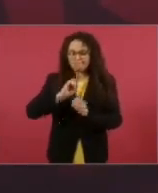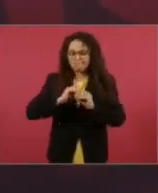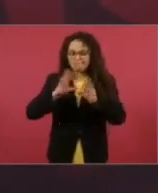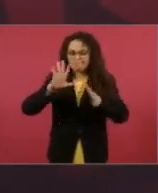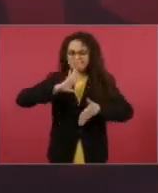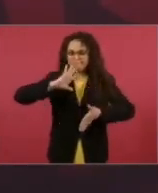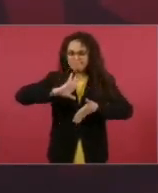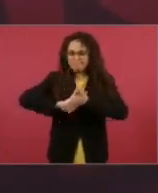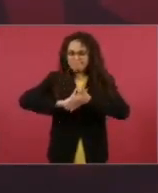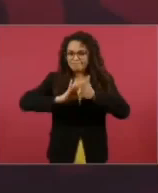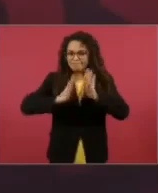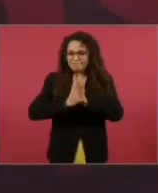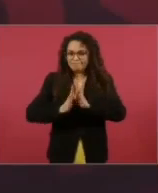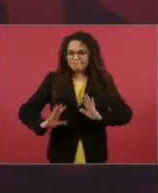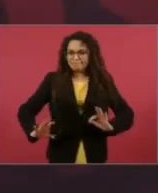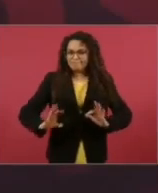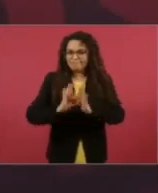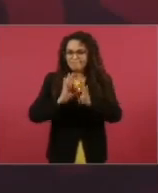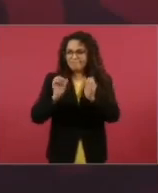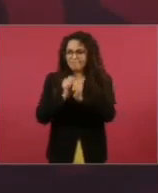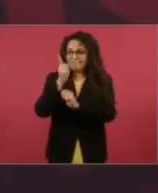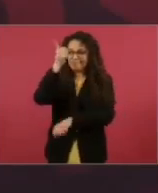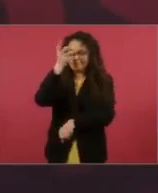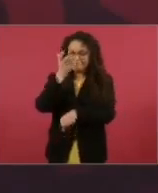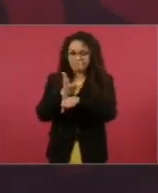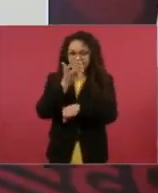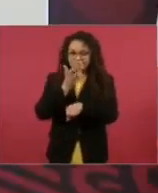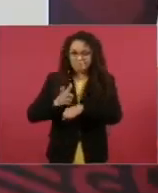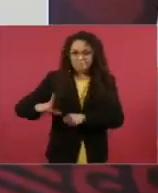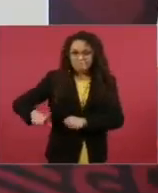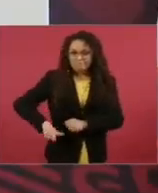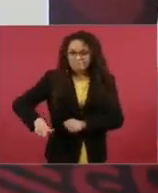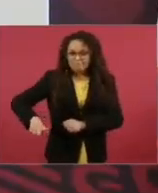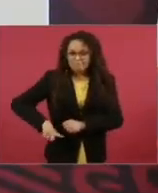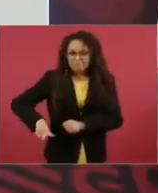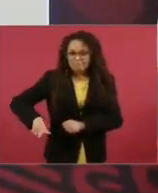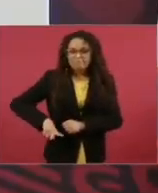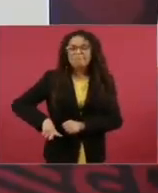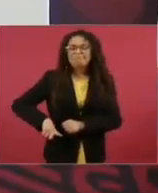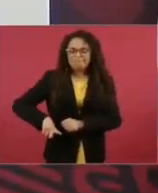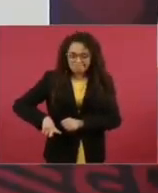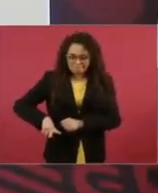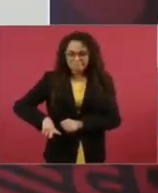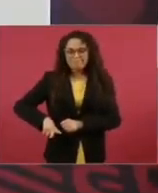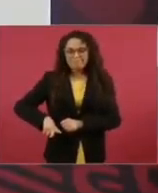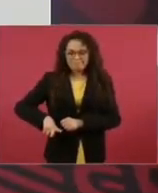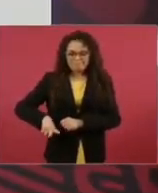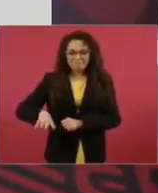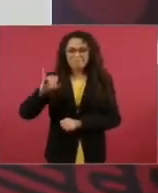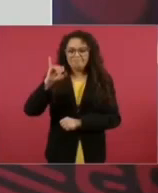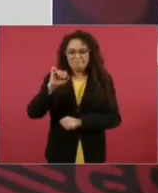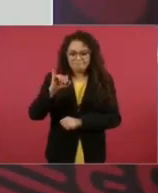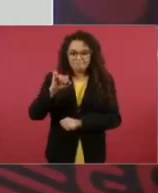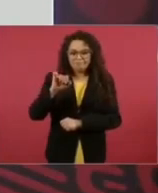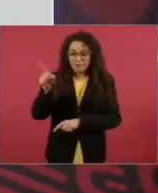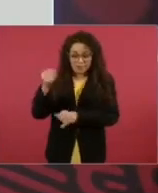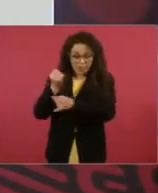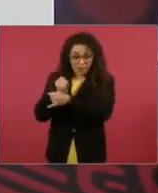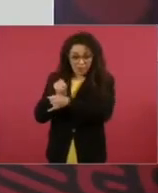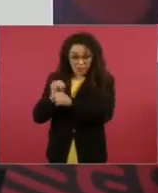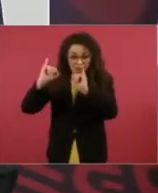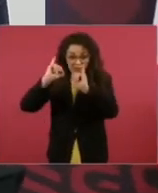¿Por qué no quieren mandar a Tim Golden? ¿por qué no lo quieren mandar? O sea,